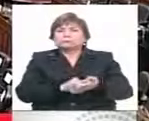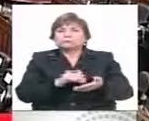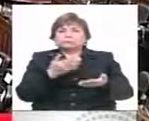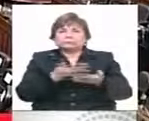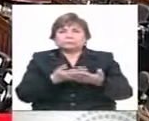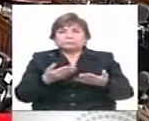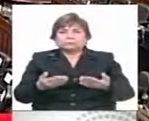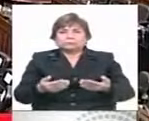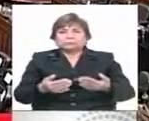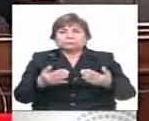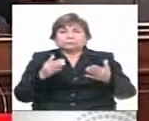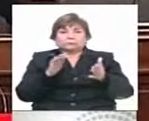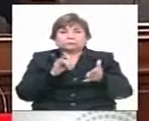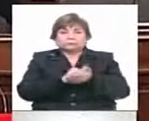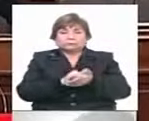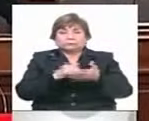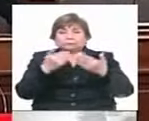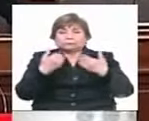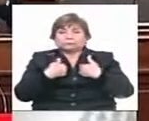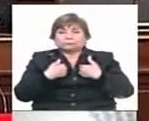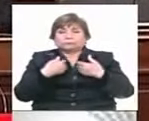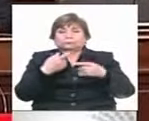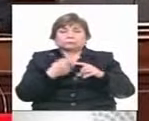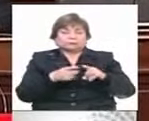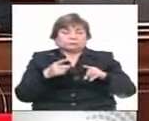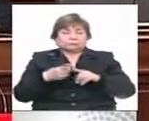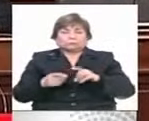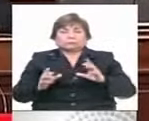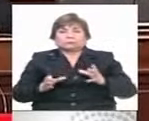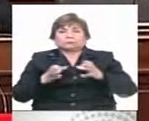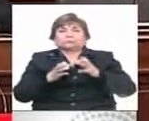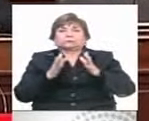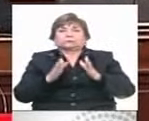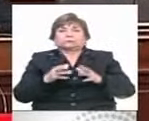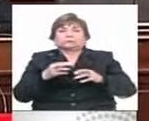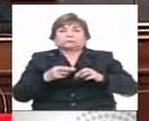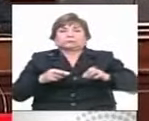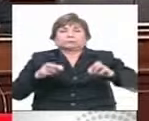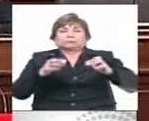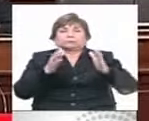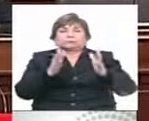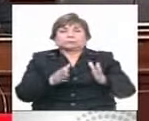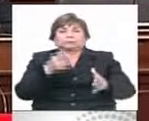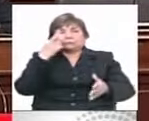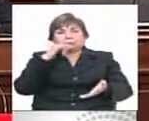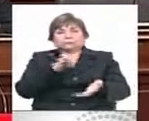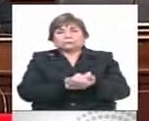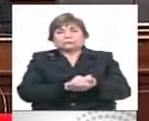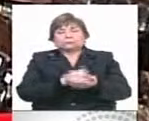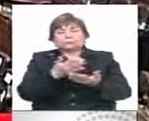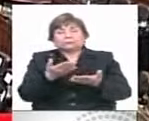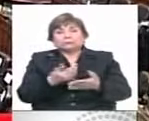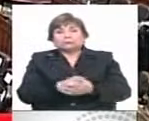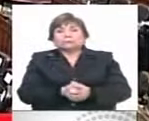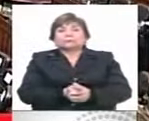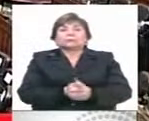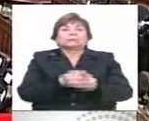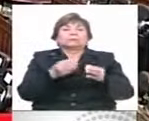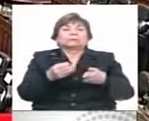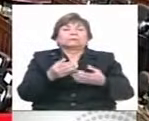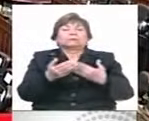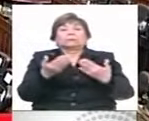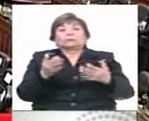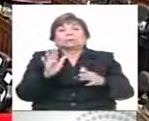general que contempla a los diversos congresistas de los grupos parlamentarios para que ellos puedan fijar finalmente pues